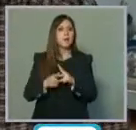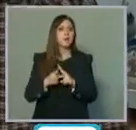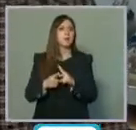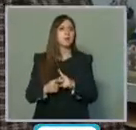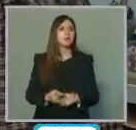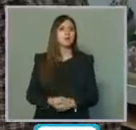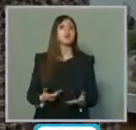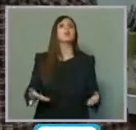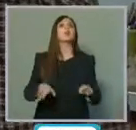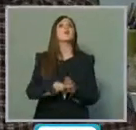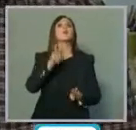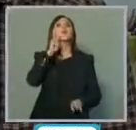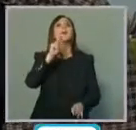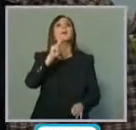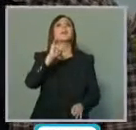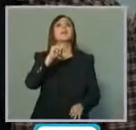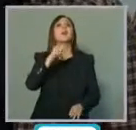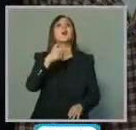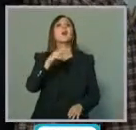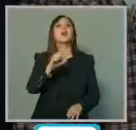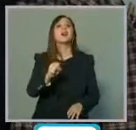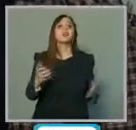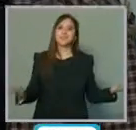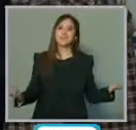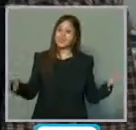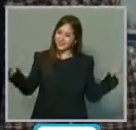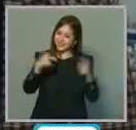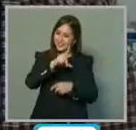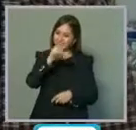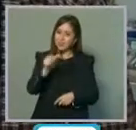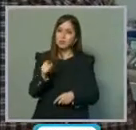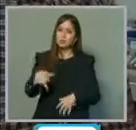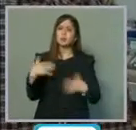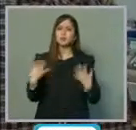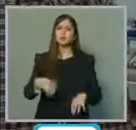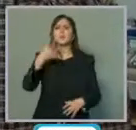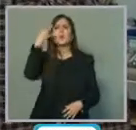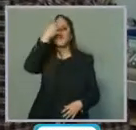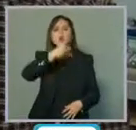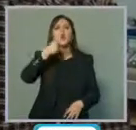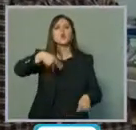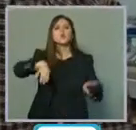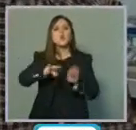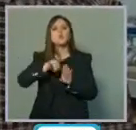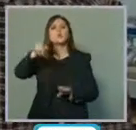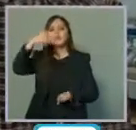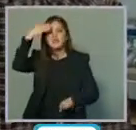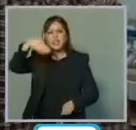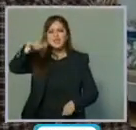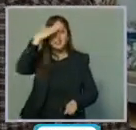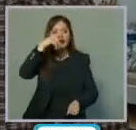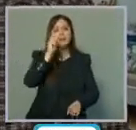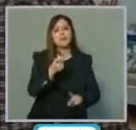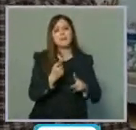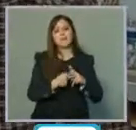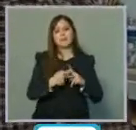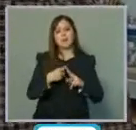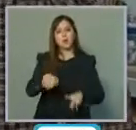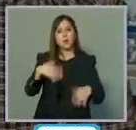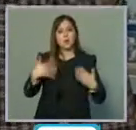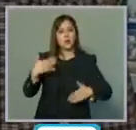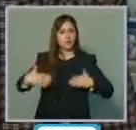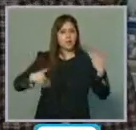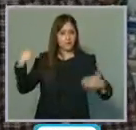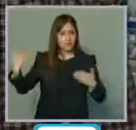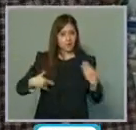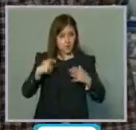mi Pitágoras. Ahí nos vemos. Ay, ay, ay. Ojitos pajaritos, pero qué bonito es saber que las matemáticas